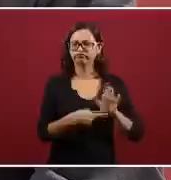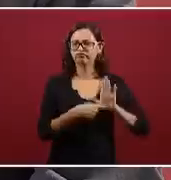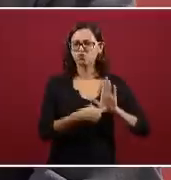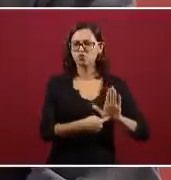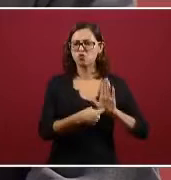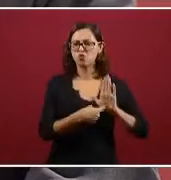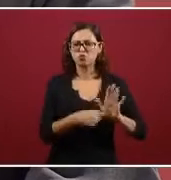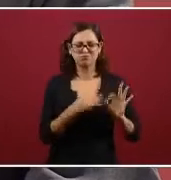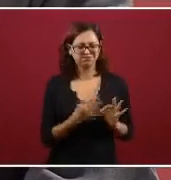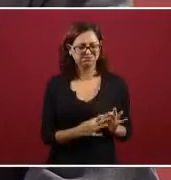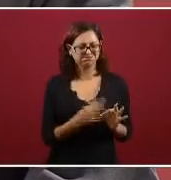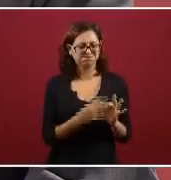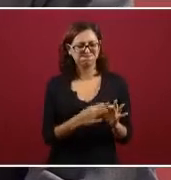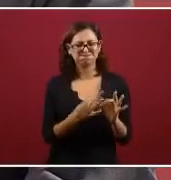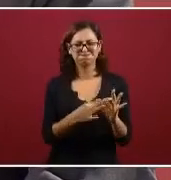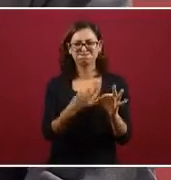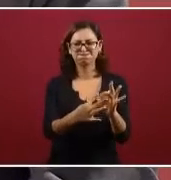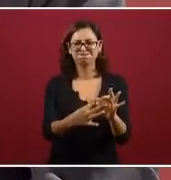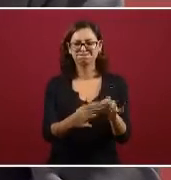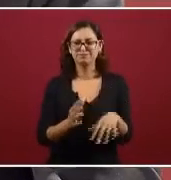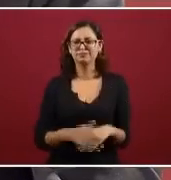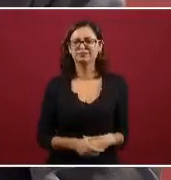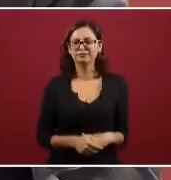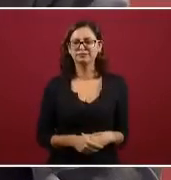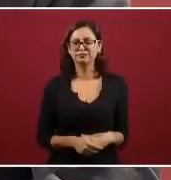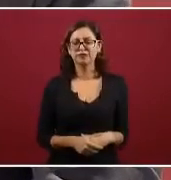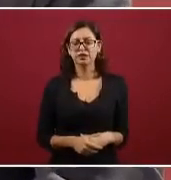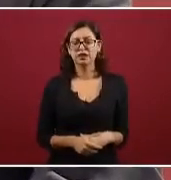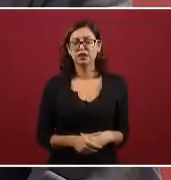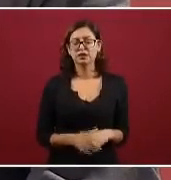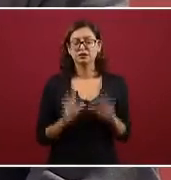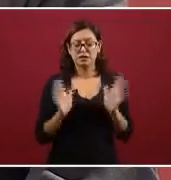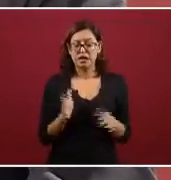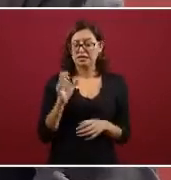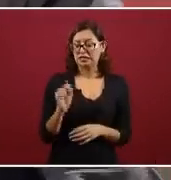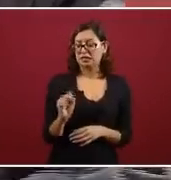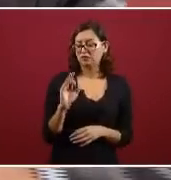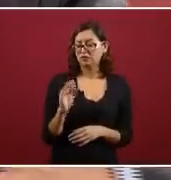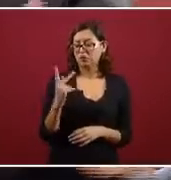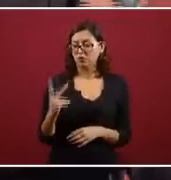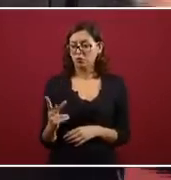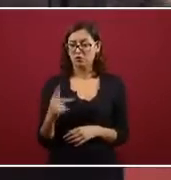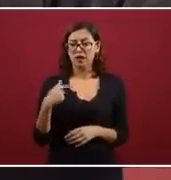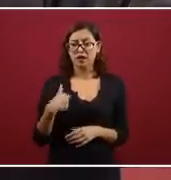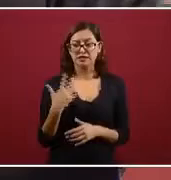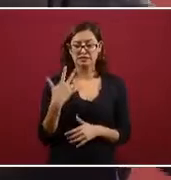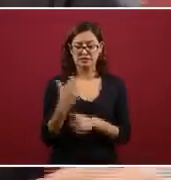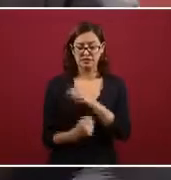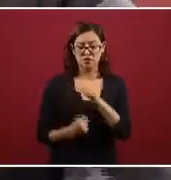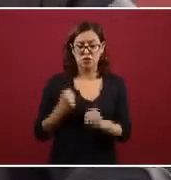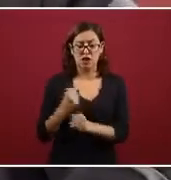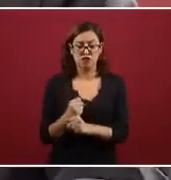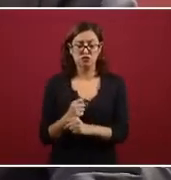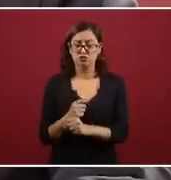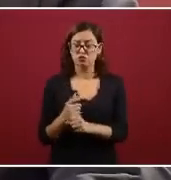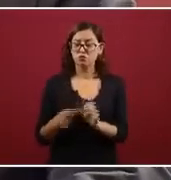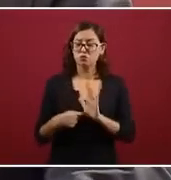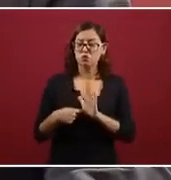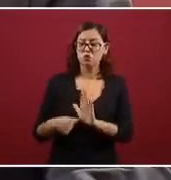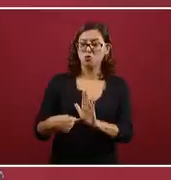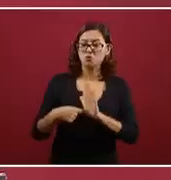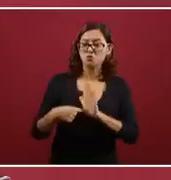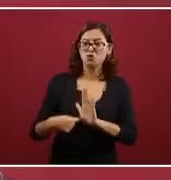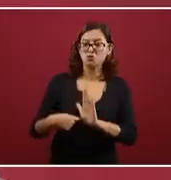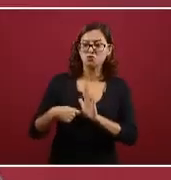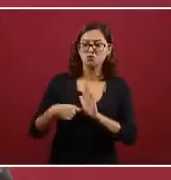He presentado a la función pública 5 años, como establece la ley, anteriores, para que